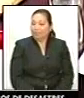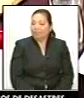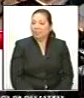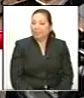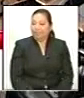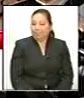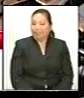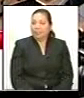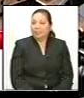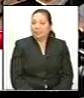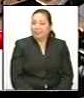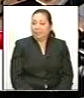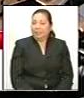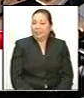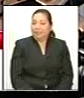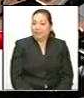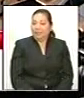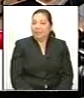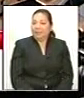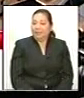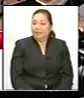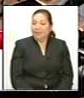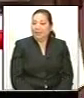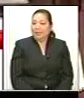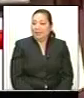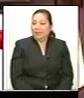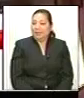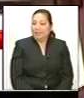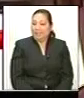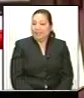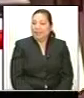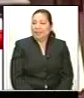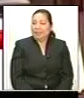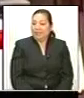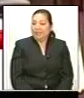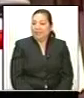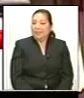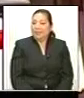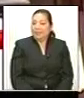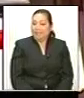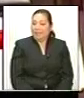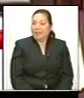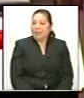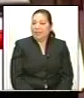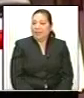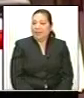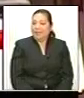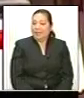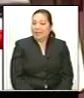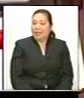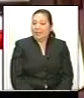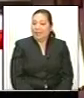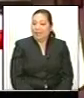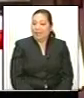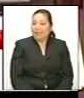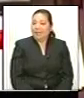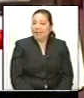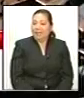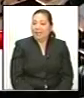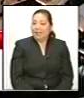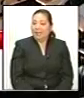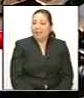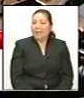Gracias. Gracias, congresista Becerril. Congresista Violeta, luego congresista Costa.